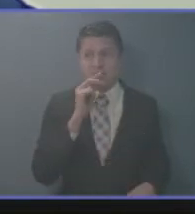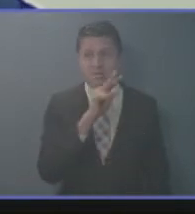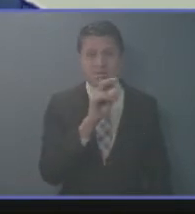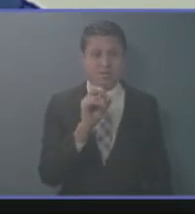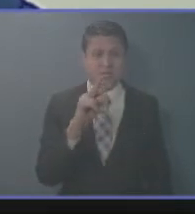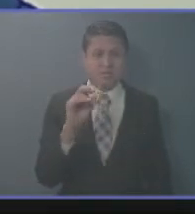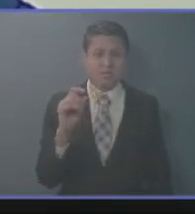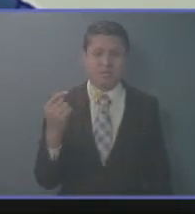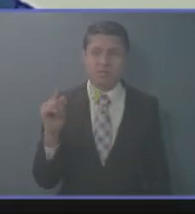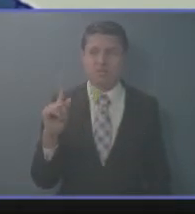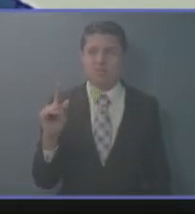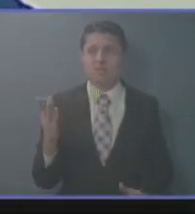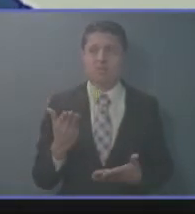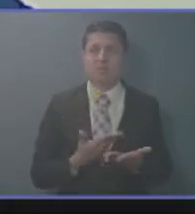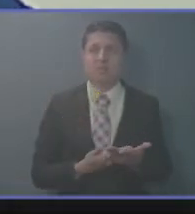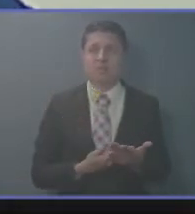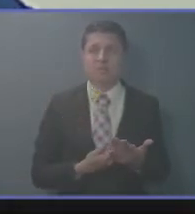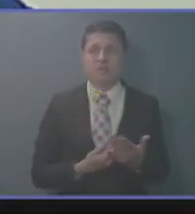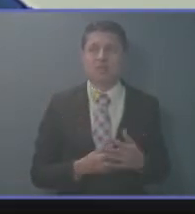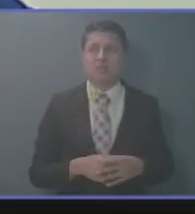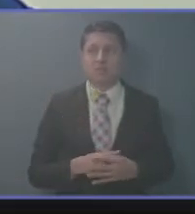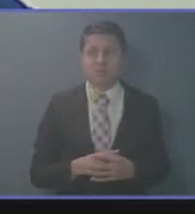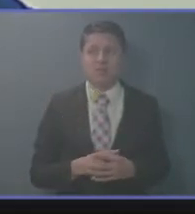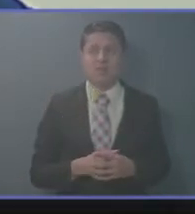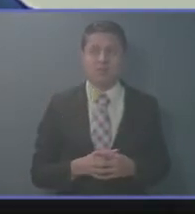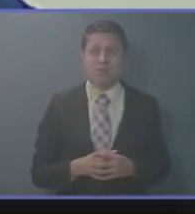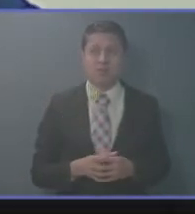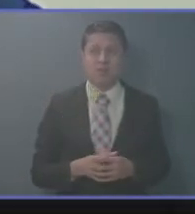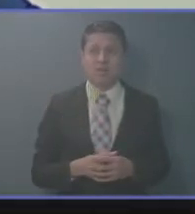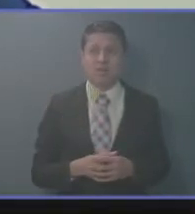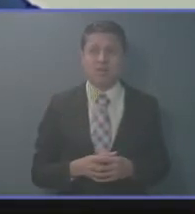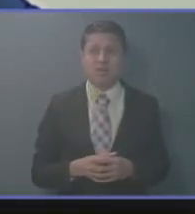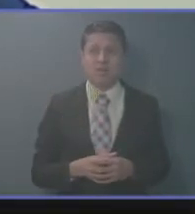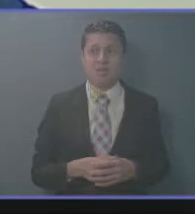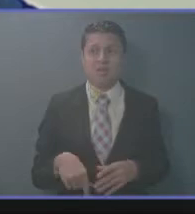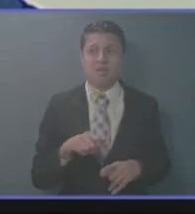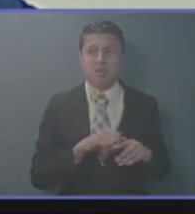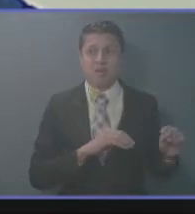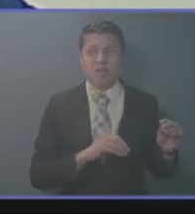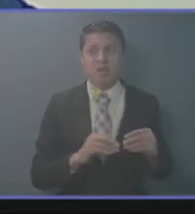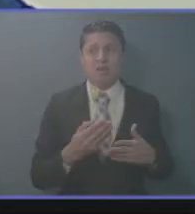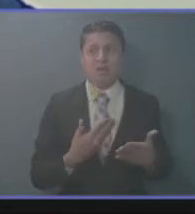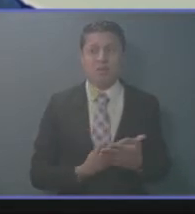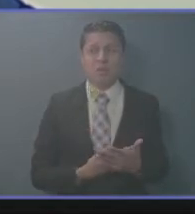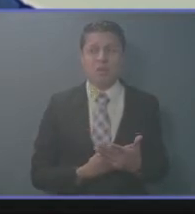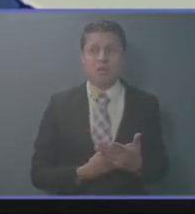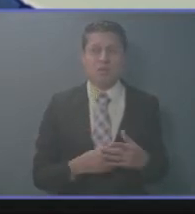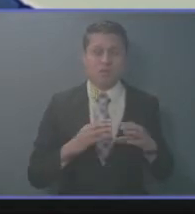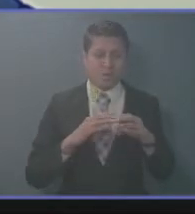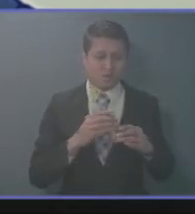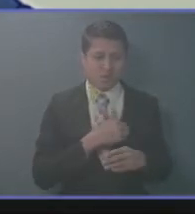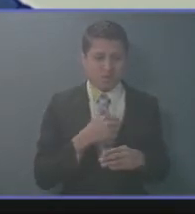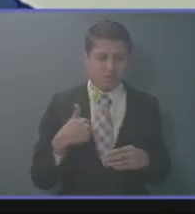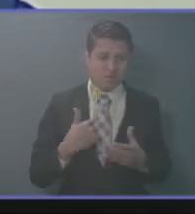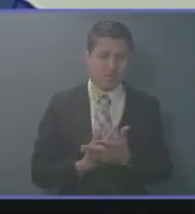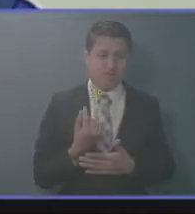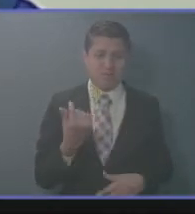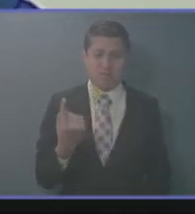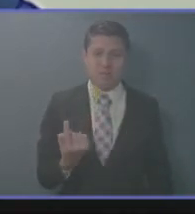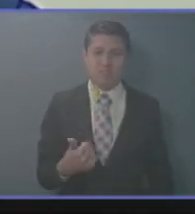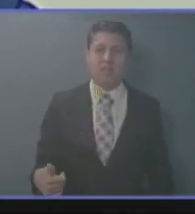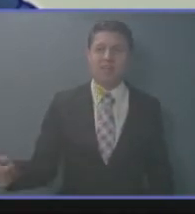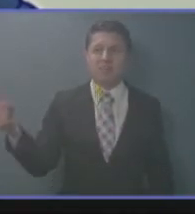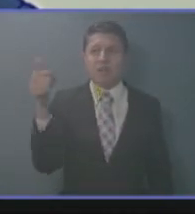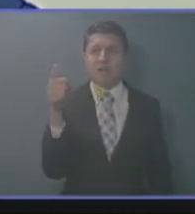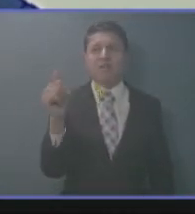1898-4-2020-1, que contiene iniciativa del presidente de la República por medio de la ministra de Economía, en el sentido